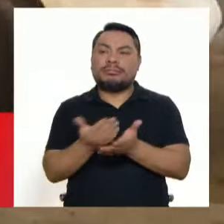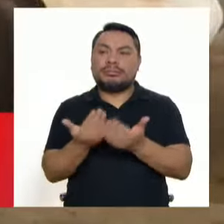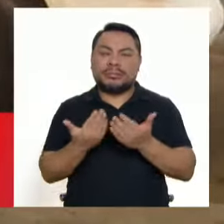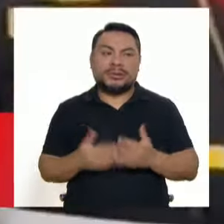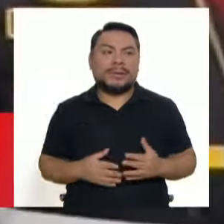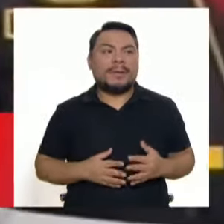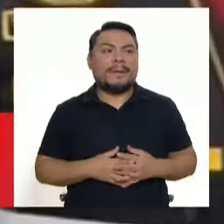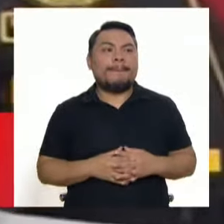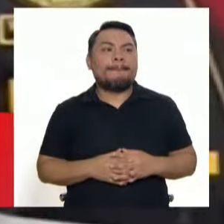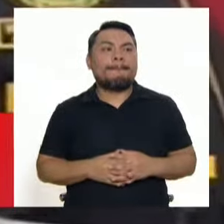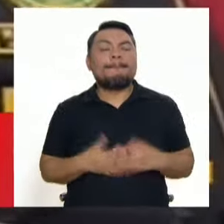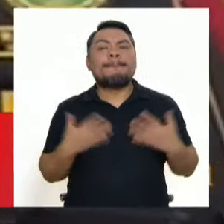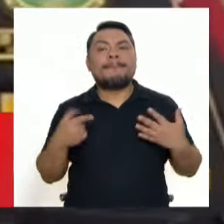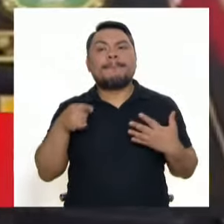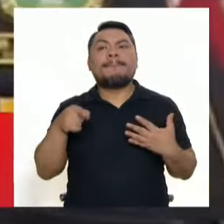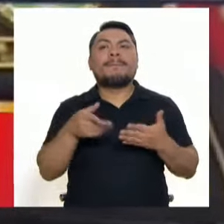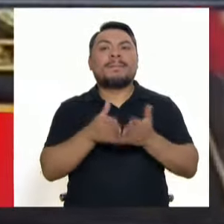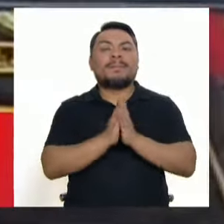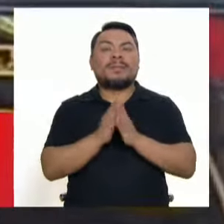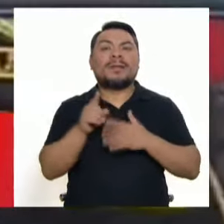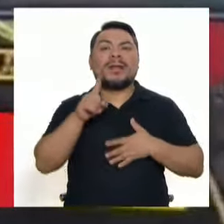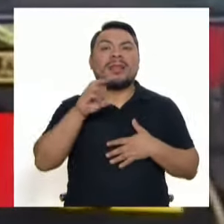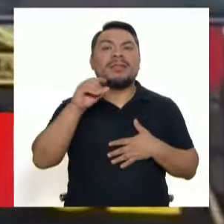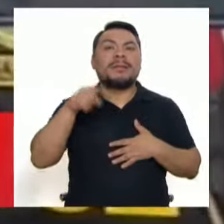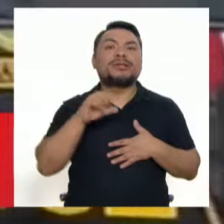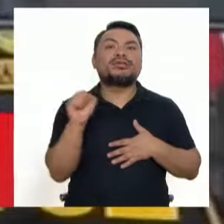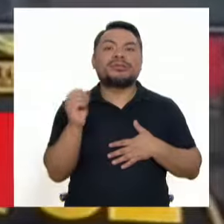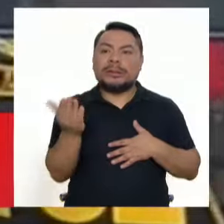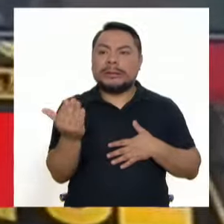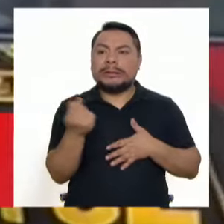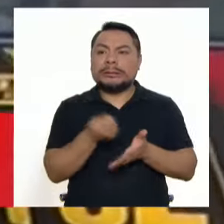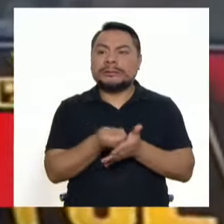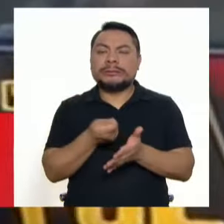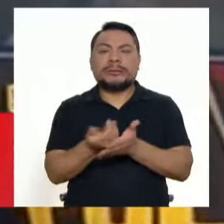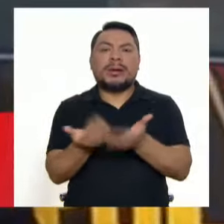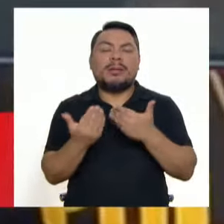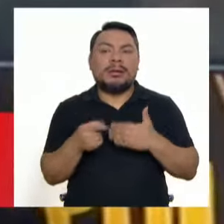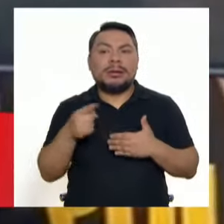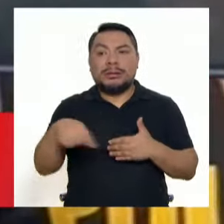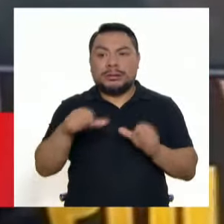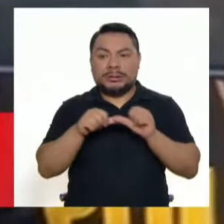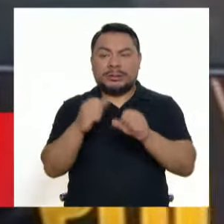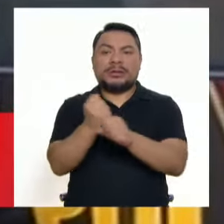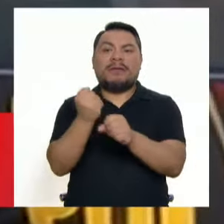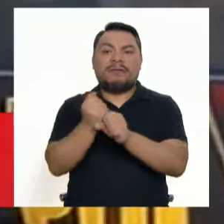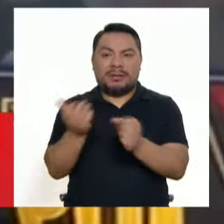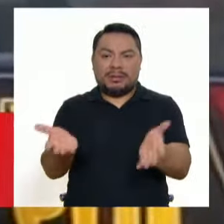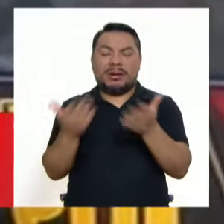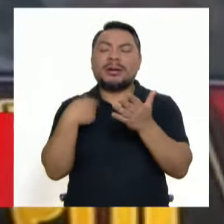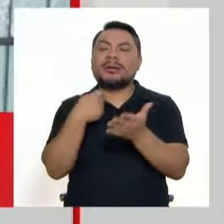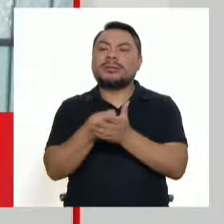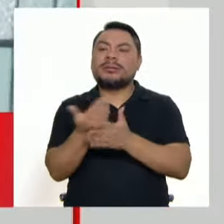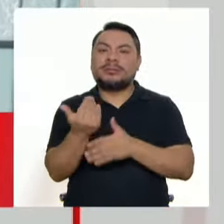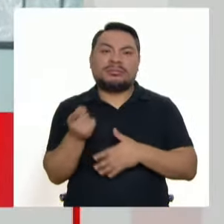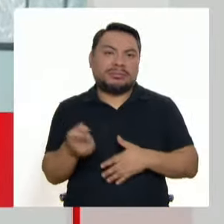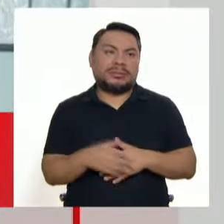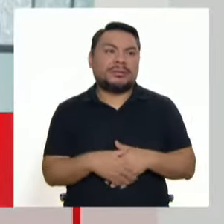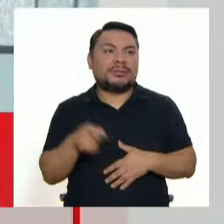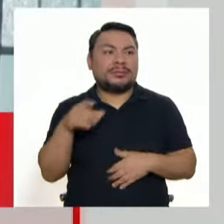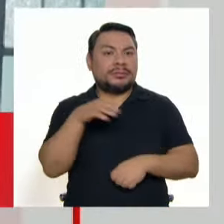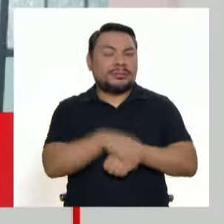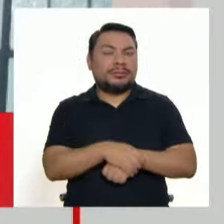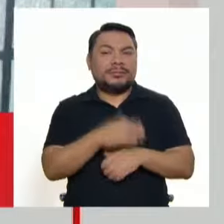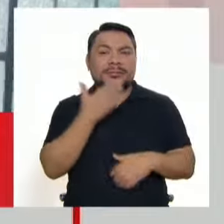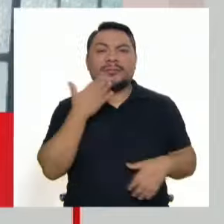pago exigido. Han estado solicitando 10,000 soles para que puedan seguir realizando sus labores en dicho lugar. Los